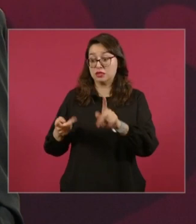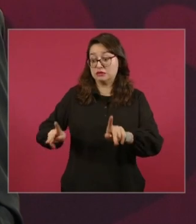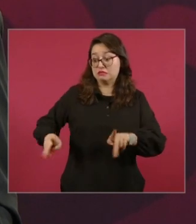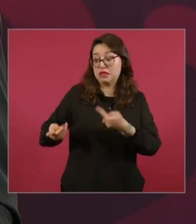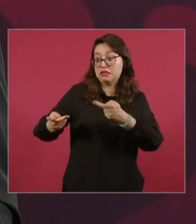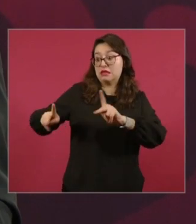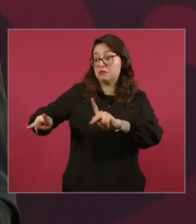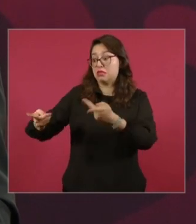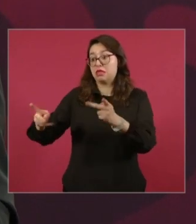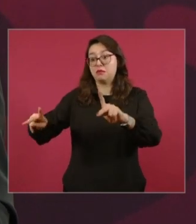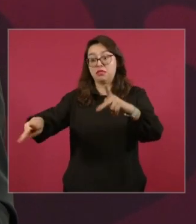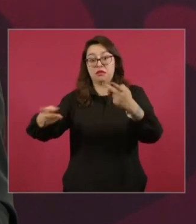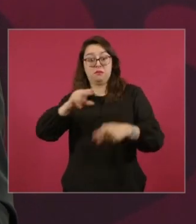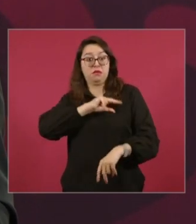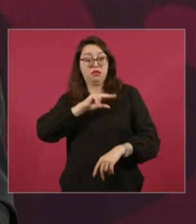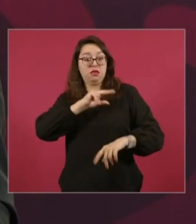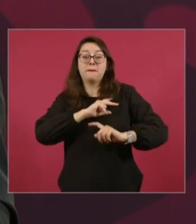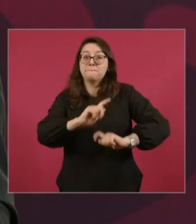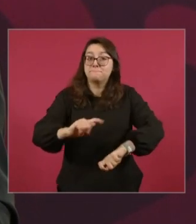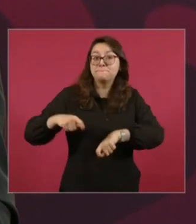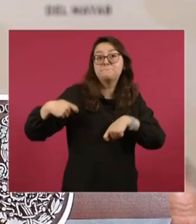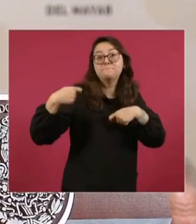de refinación.